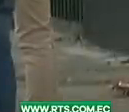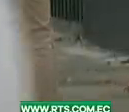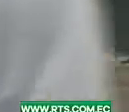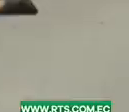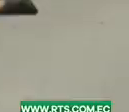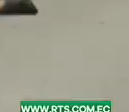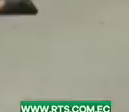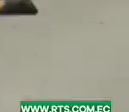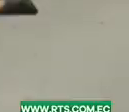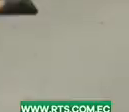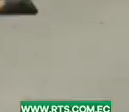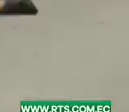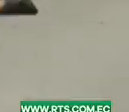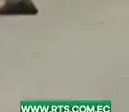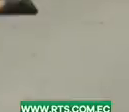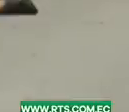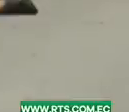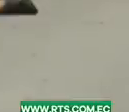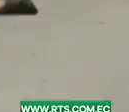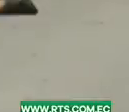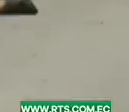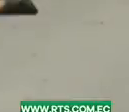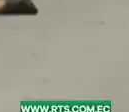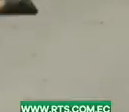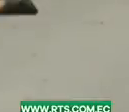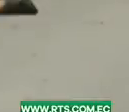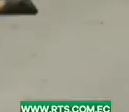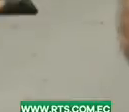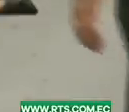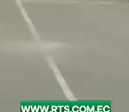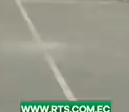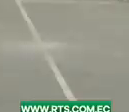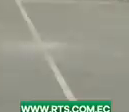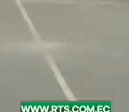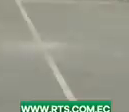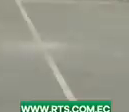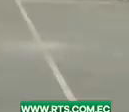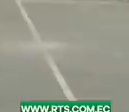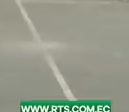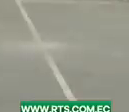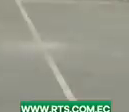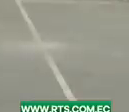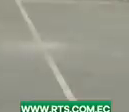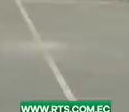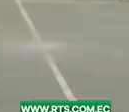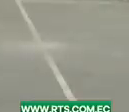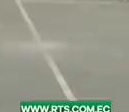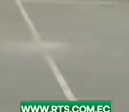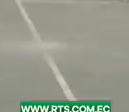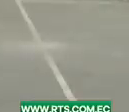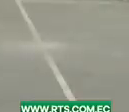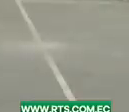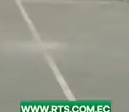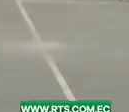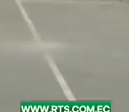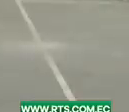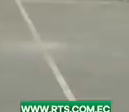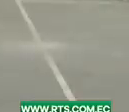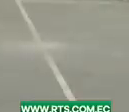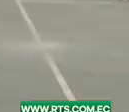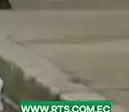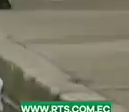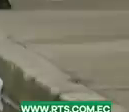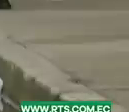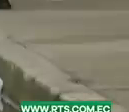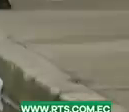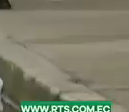estaba haciendo su trabajo buscando pistas. Y un ajuste de cuentas sería la razón de este nuevo hecho de sangre, decían. También